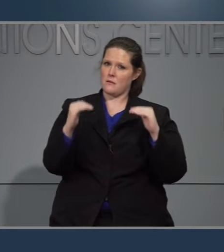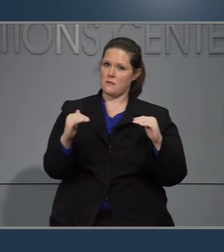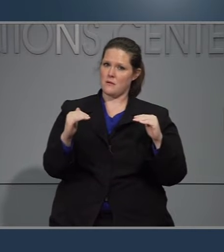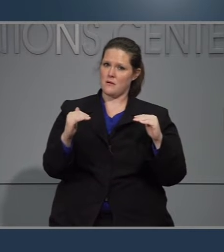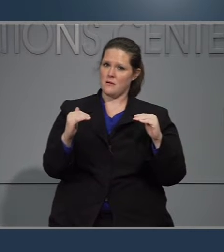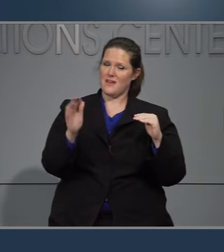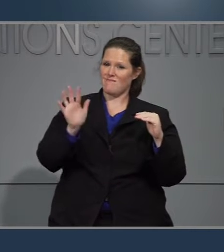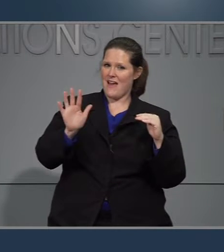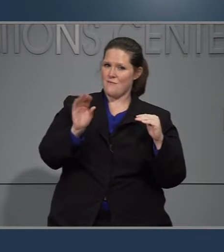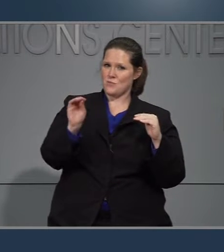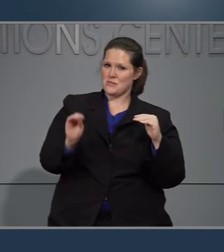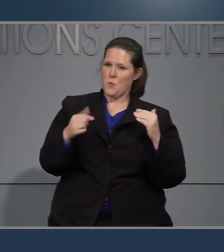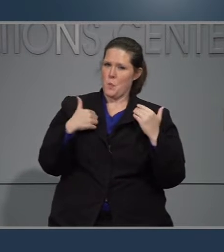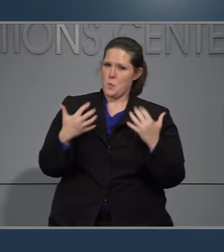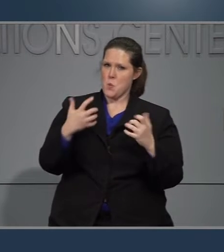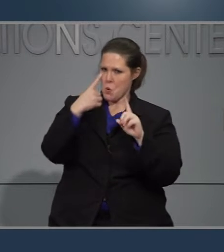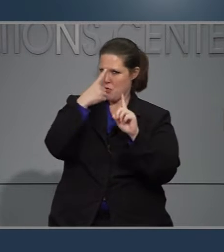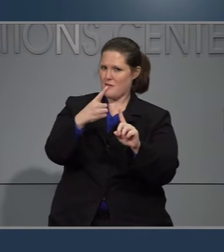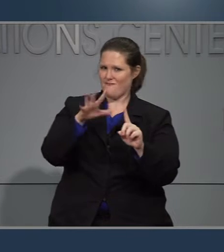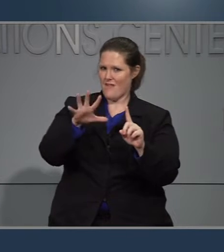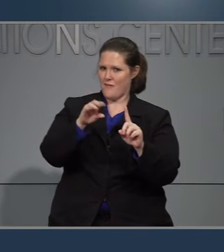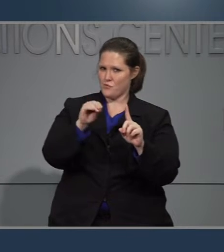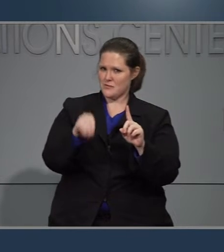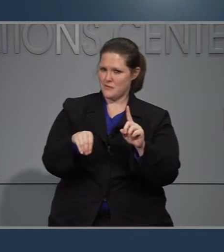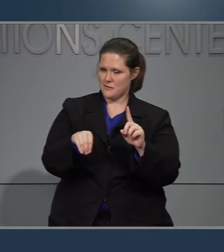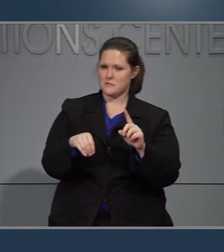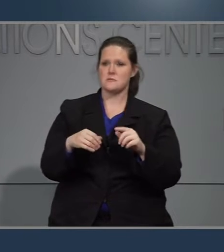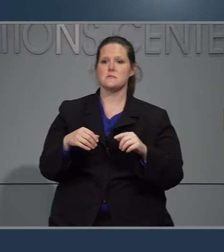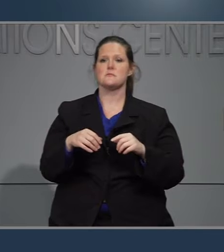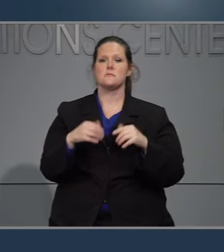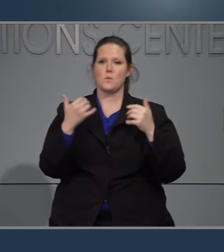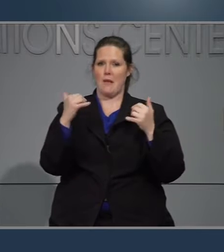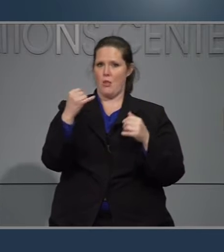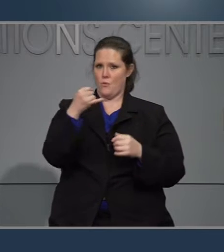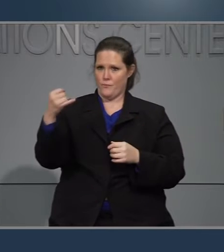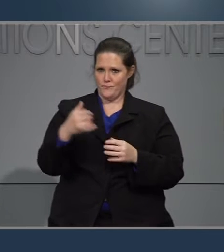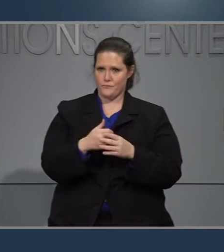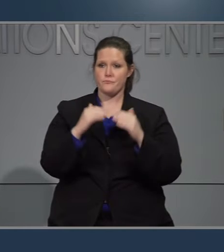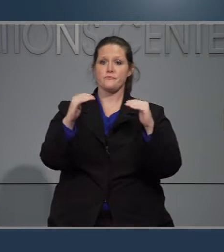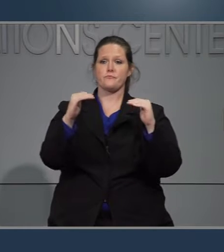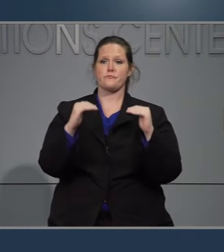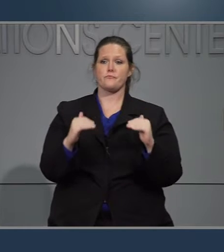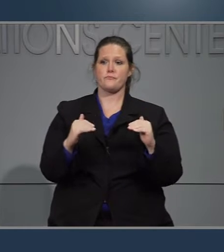como 5%. La trayectoria de hospitalizaciones de Carolina del Norte sigue en